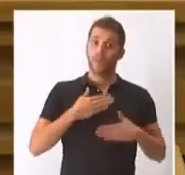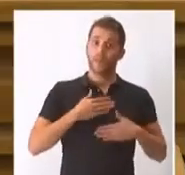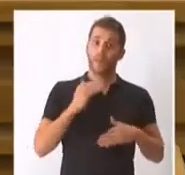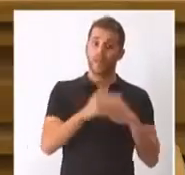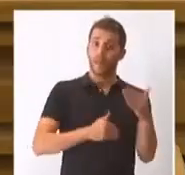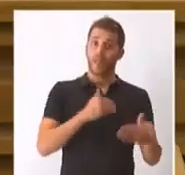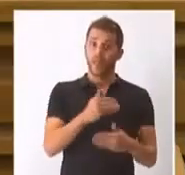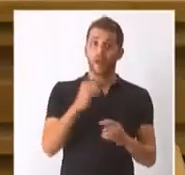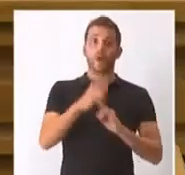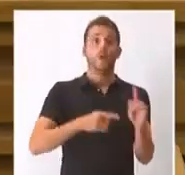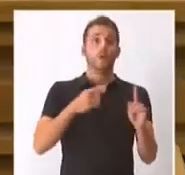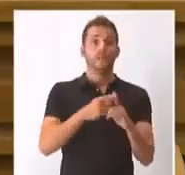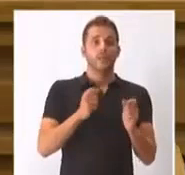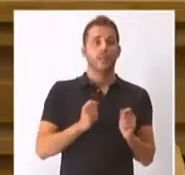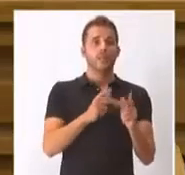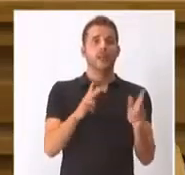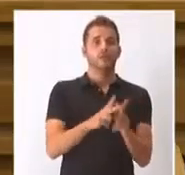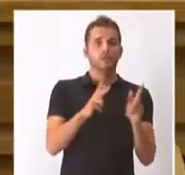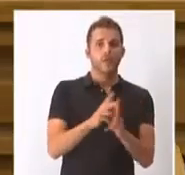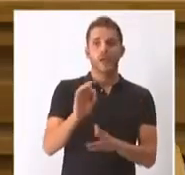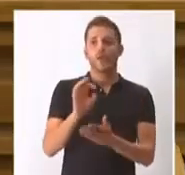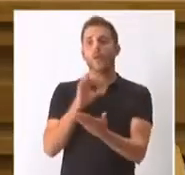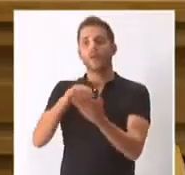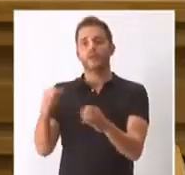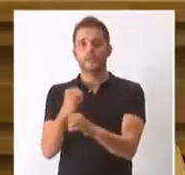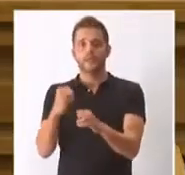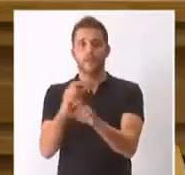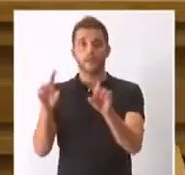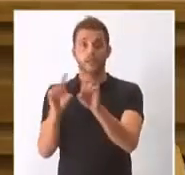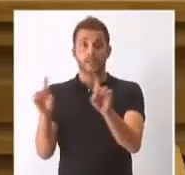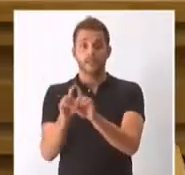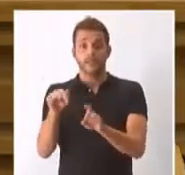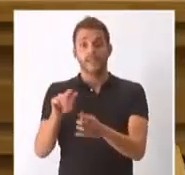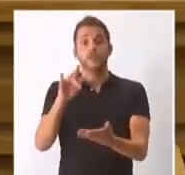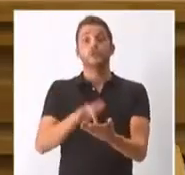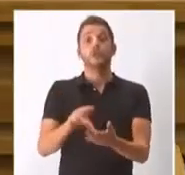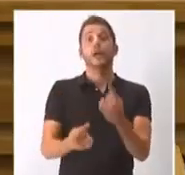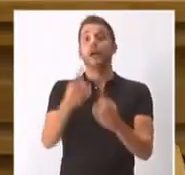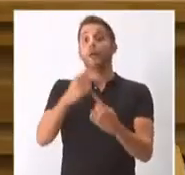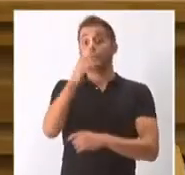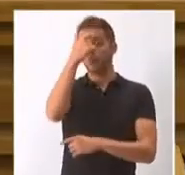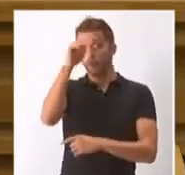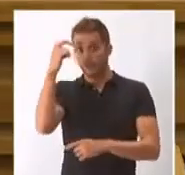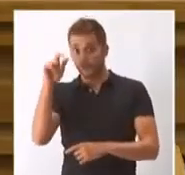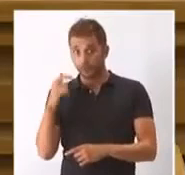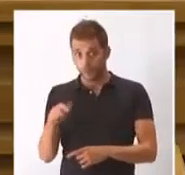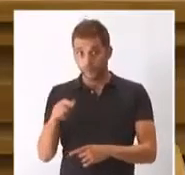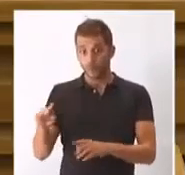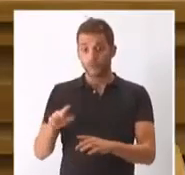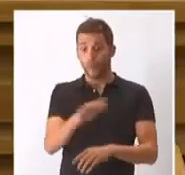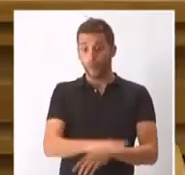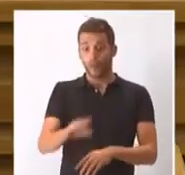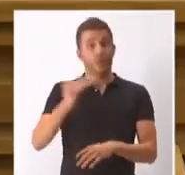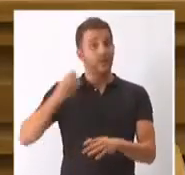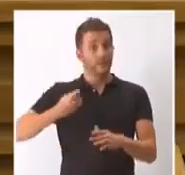destinados a sede social o centros de trabajo de empresas y estén ubicados en algunos de los municipios incluidos en las mismas zonas